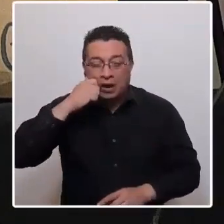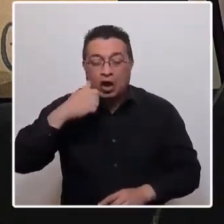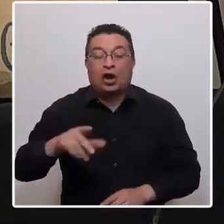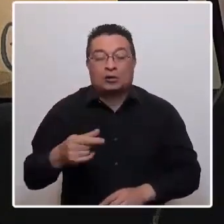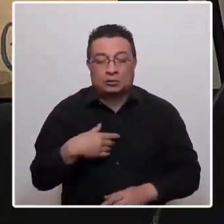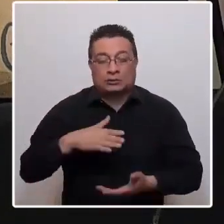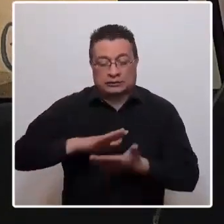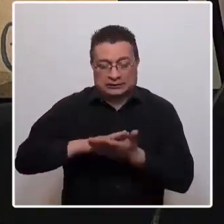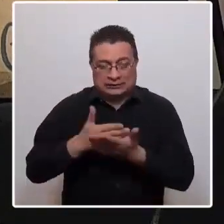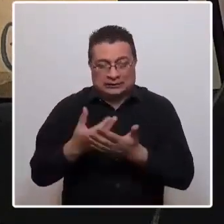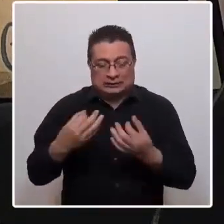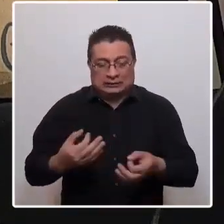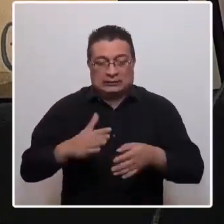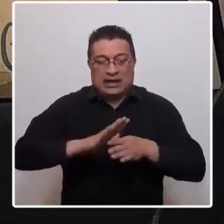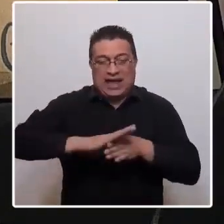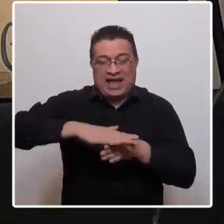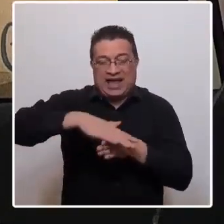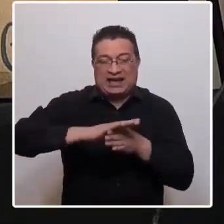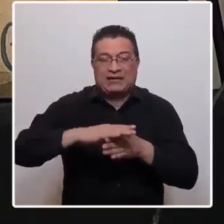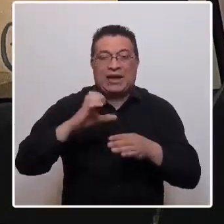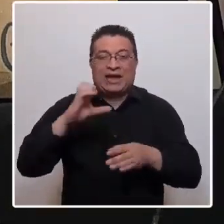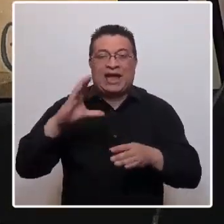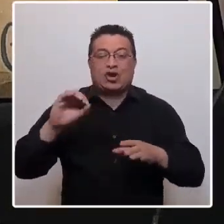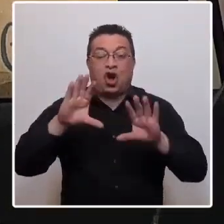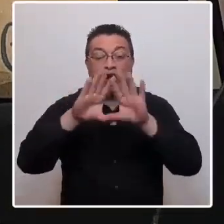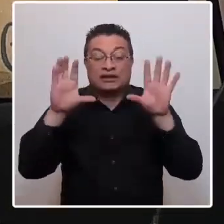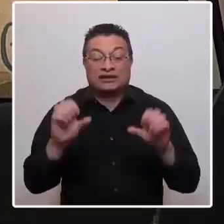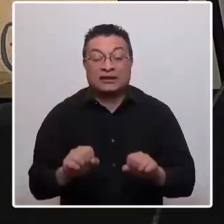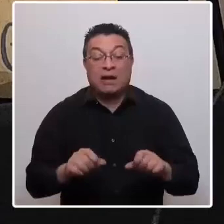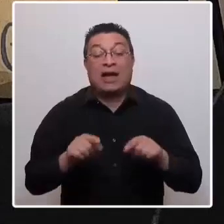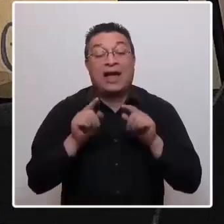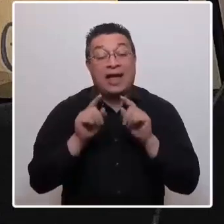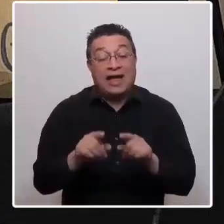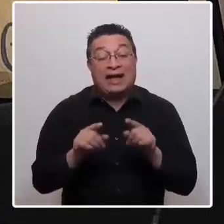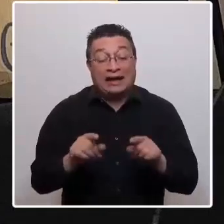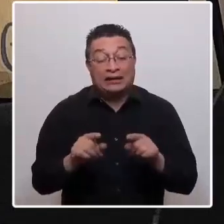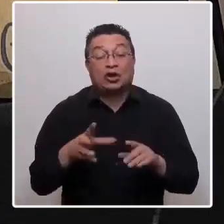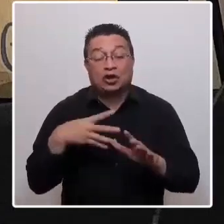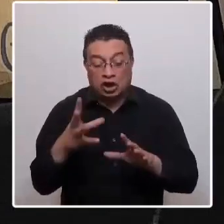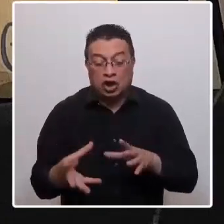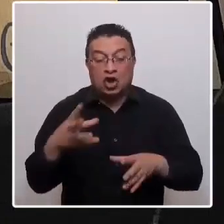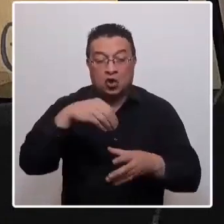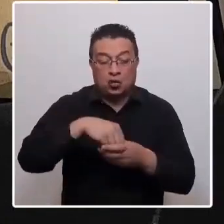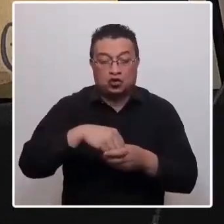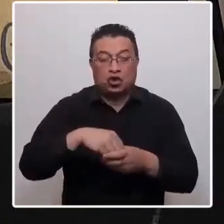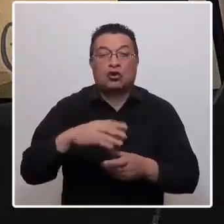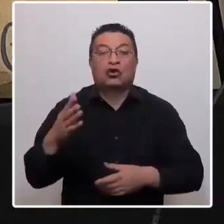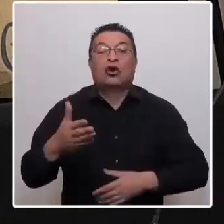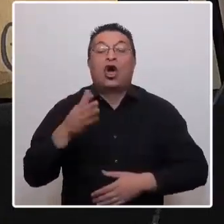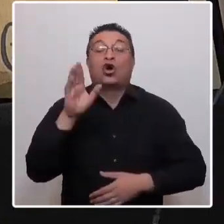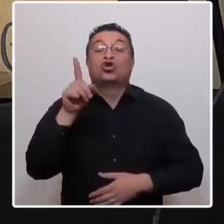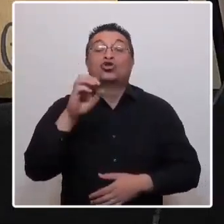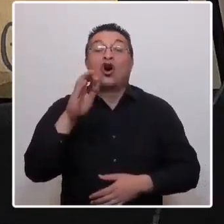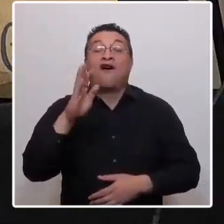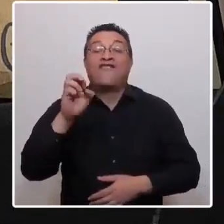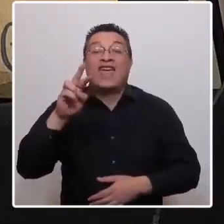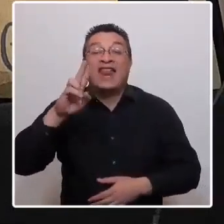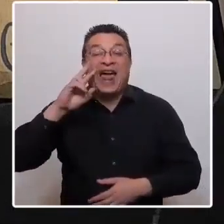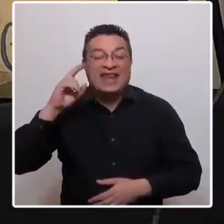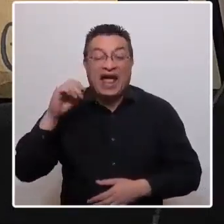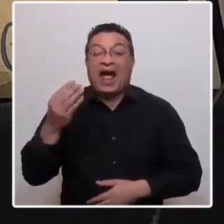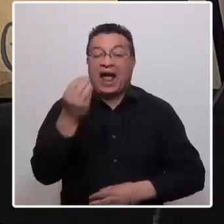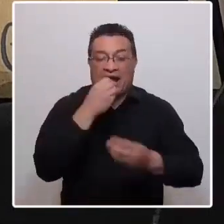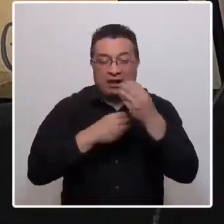el equilibrio de los ecosistemas. Con esto se incluye la soberanía alimentaria, así que hago un llamado a